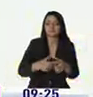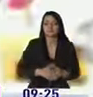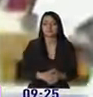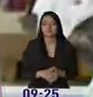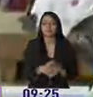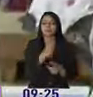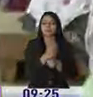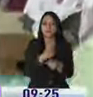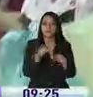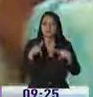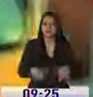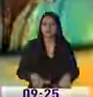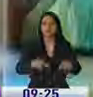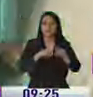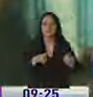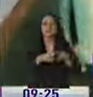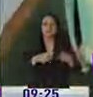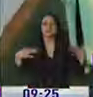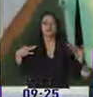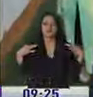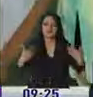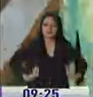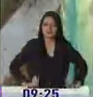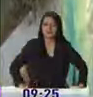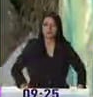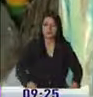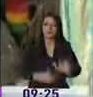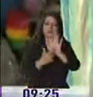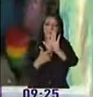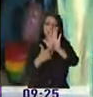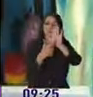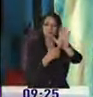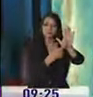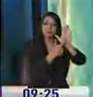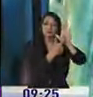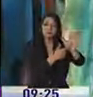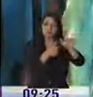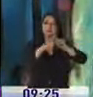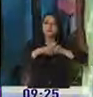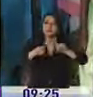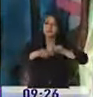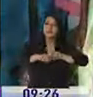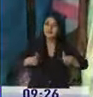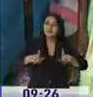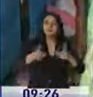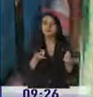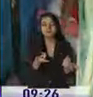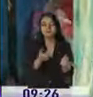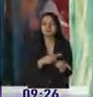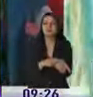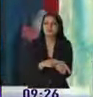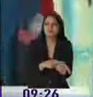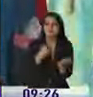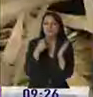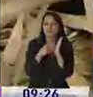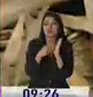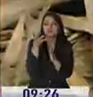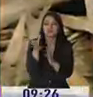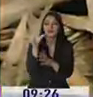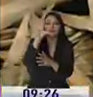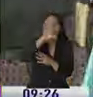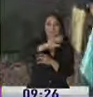nosotros tenemos diferentes vestidos que vamos mostrando las diferentes etnias, cómo se visten en cada